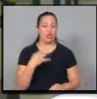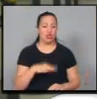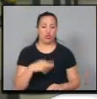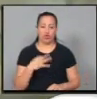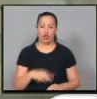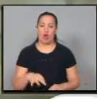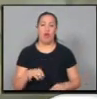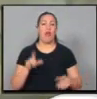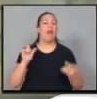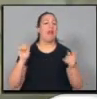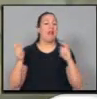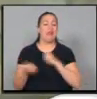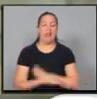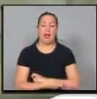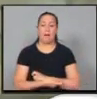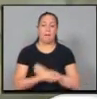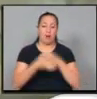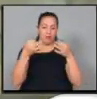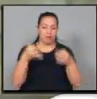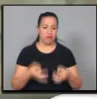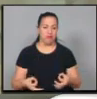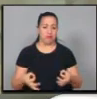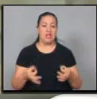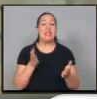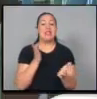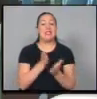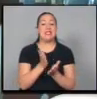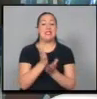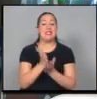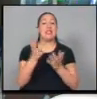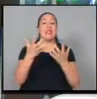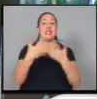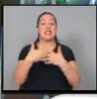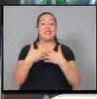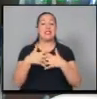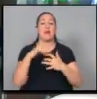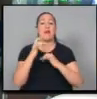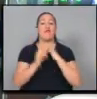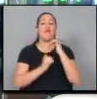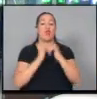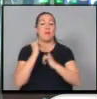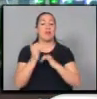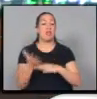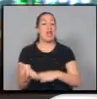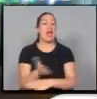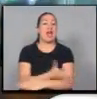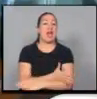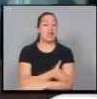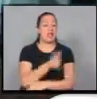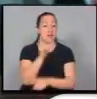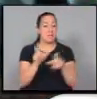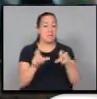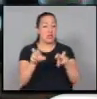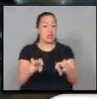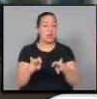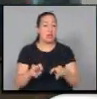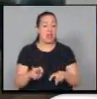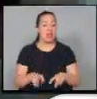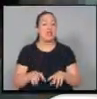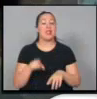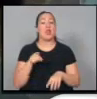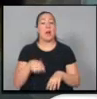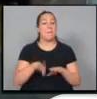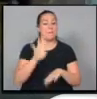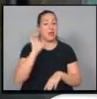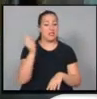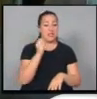Van a quedar todos los cambios fijos. Seguirá el sistema de información información anticipada de pasajeros. Eso es una de las cuestiones más importantes. Se